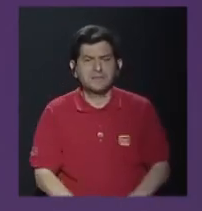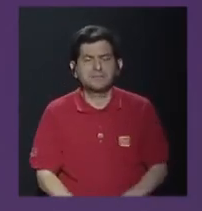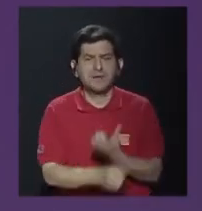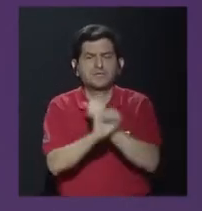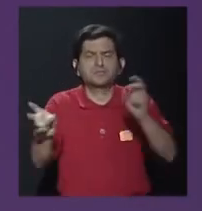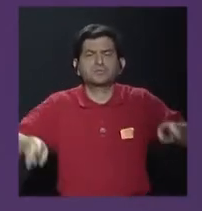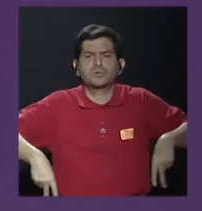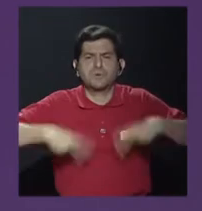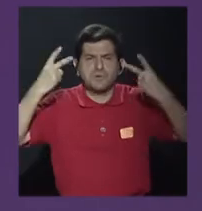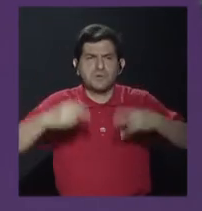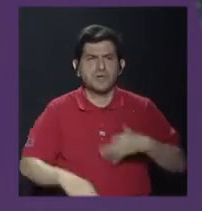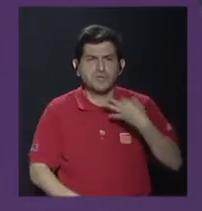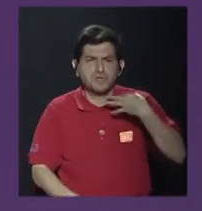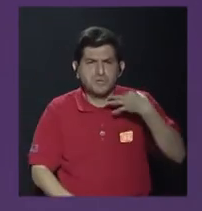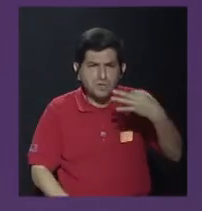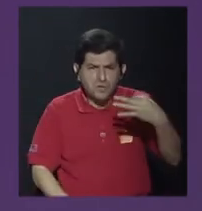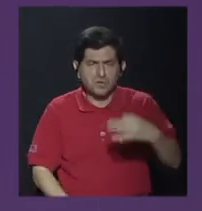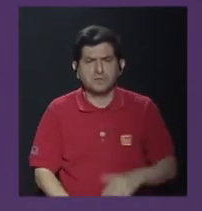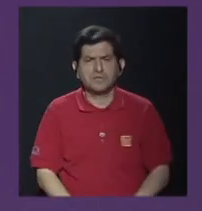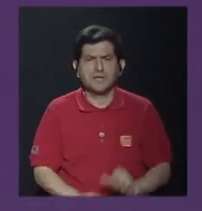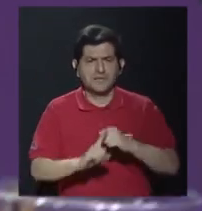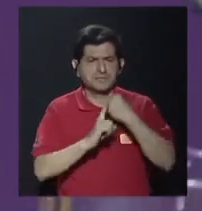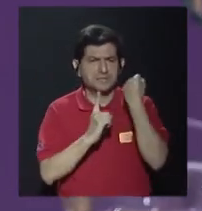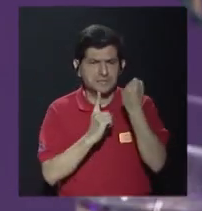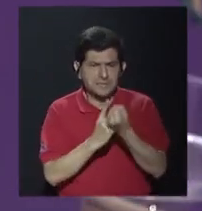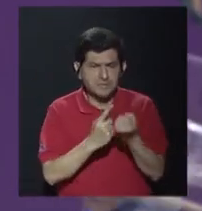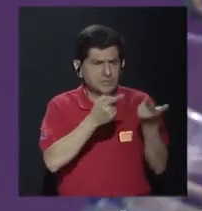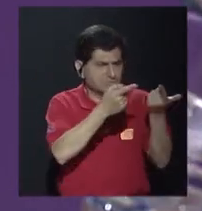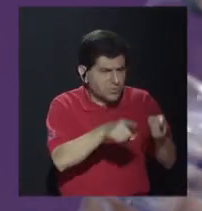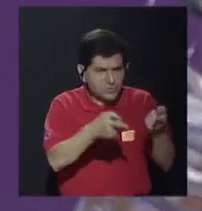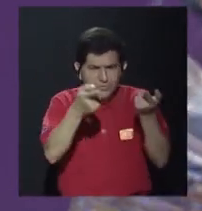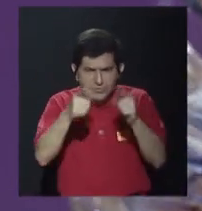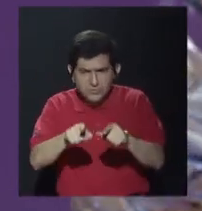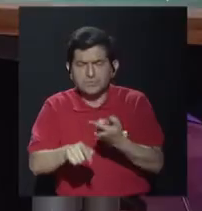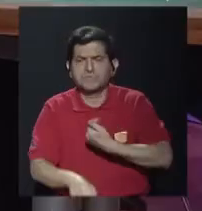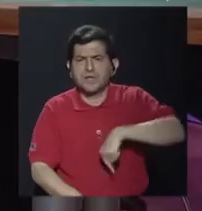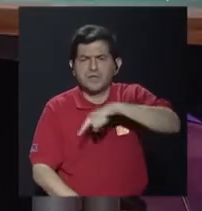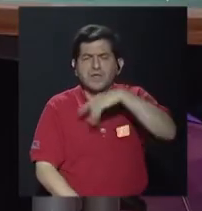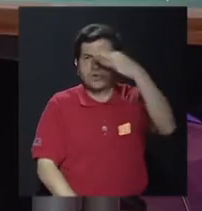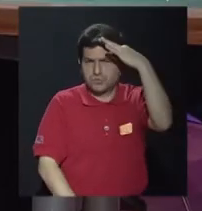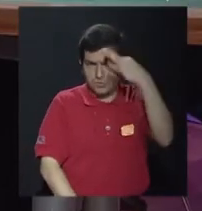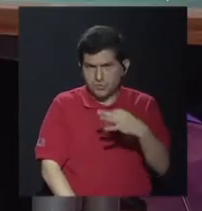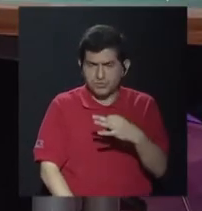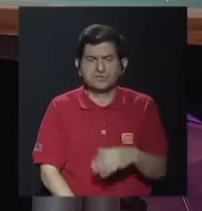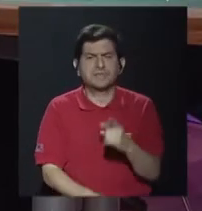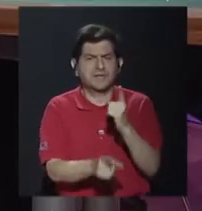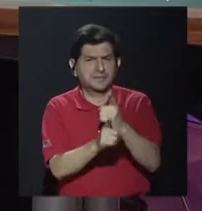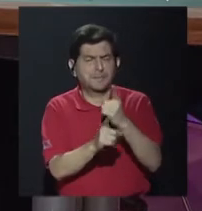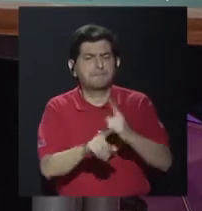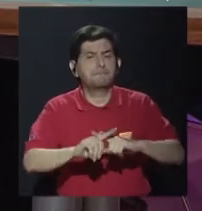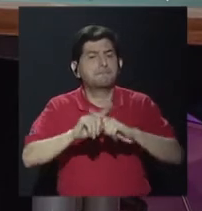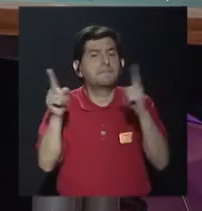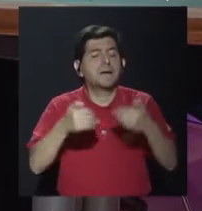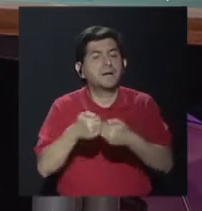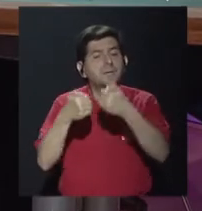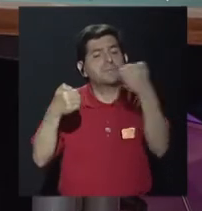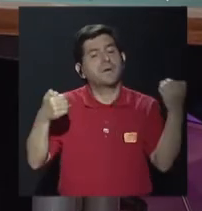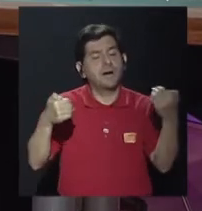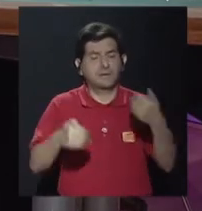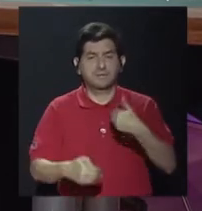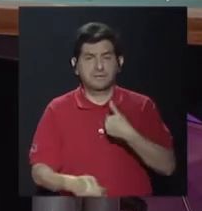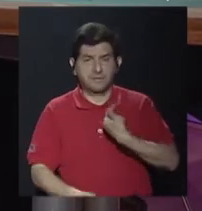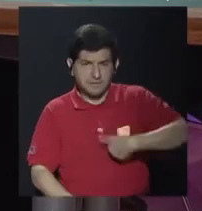sobrevivencia. Es tan cotidiano y tan contundente en el día a día que desde ese lugar nos parece pertinente. Pero por otro lado,